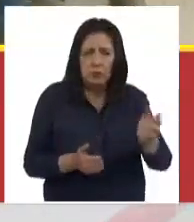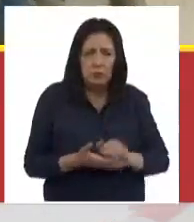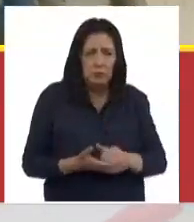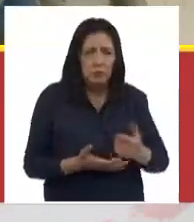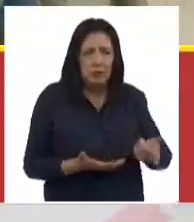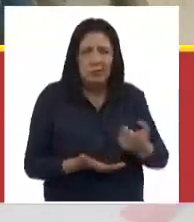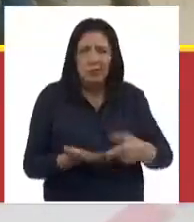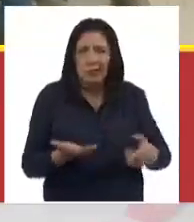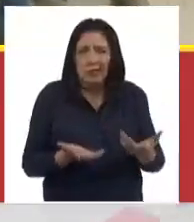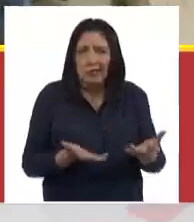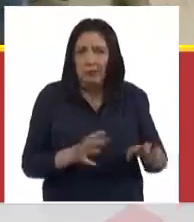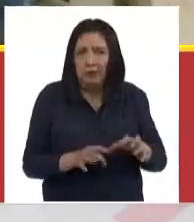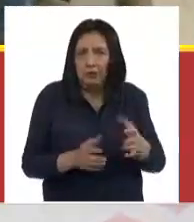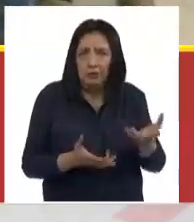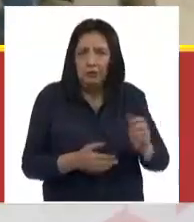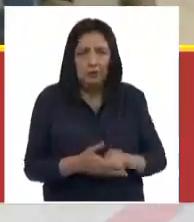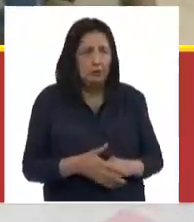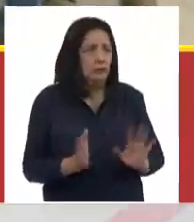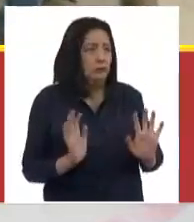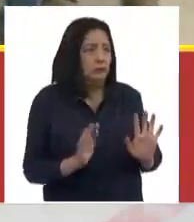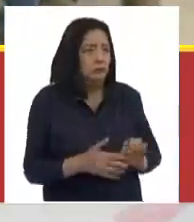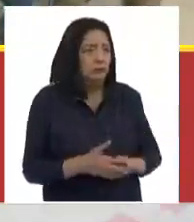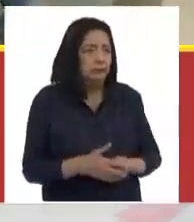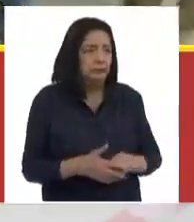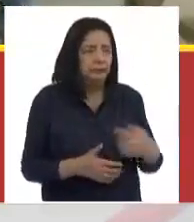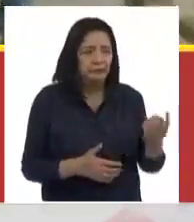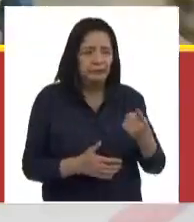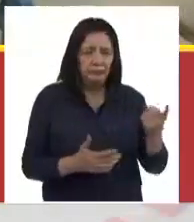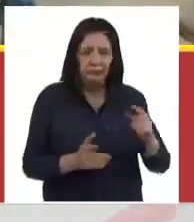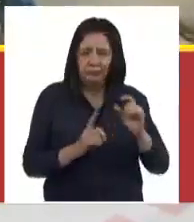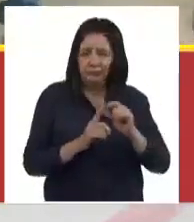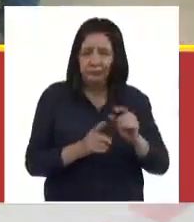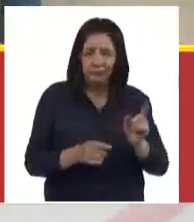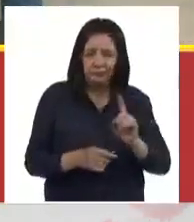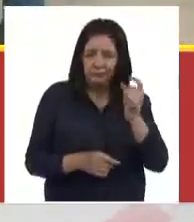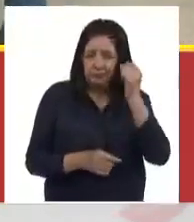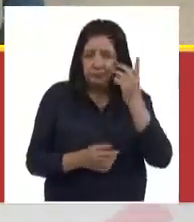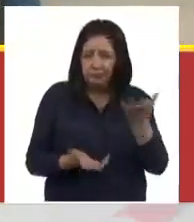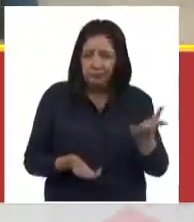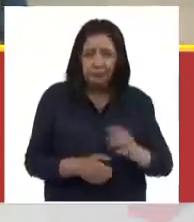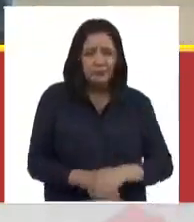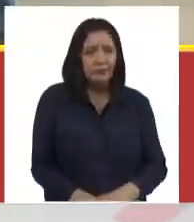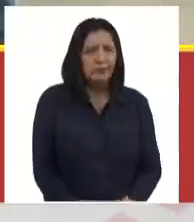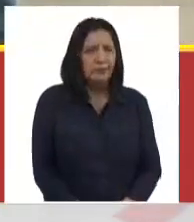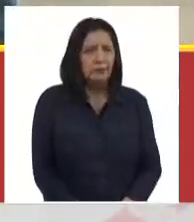él maneja. Y no solamente expresiones que no terminan de